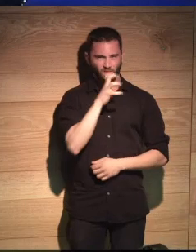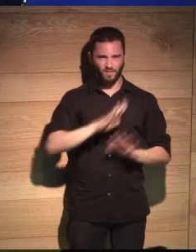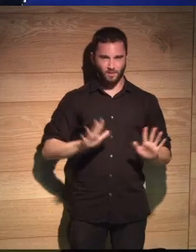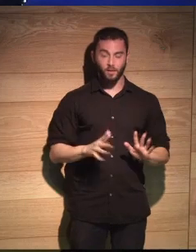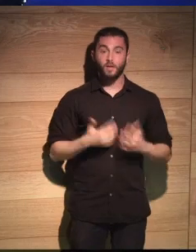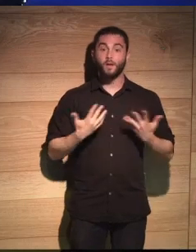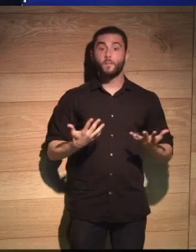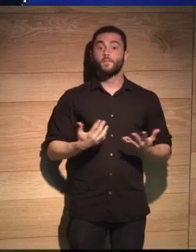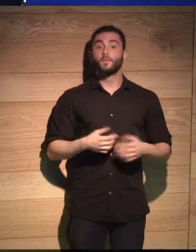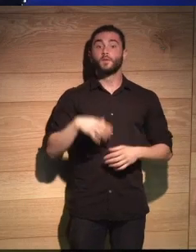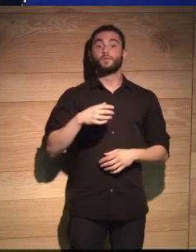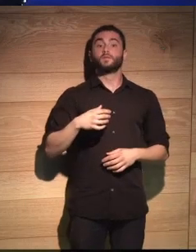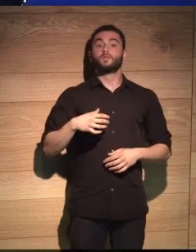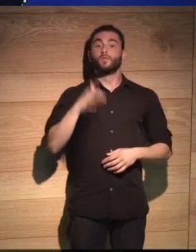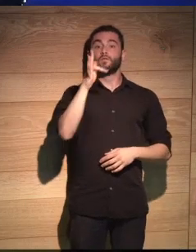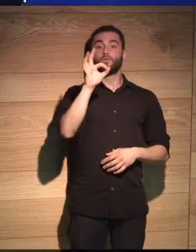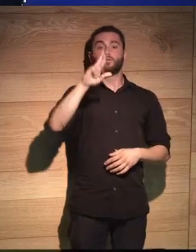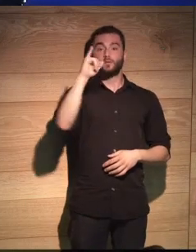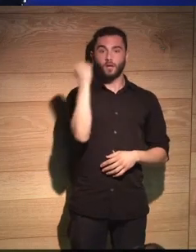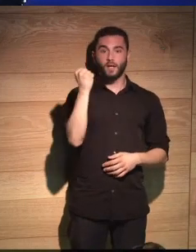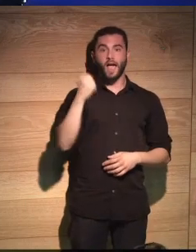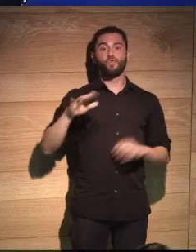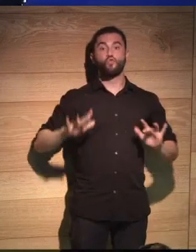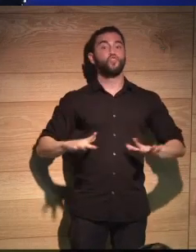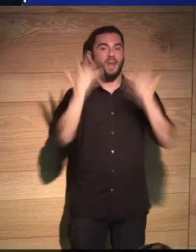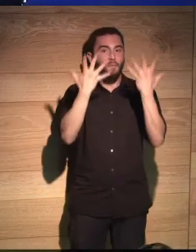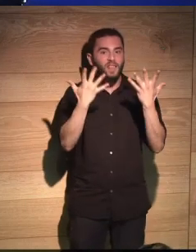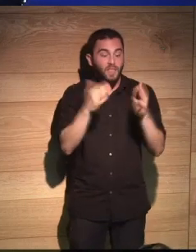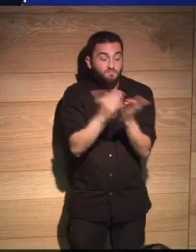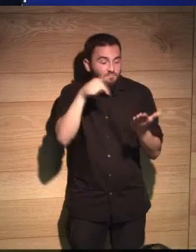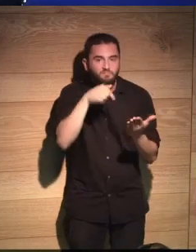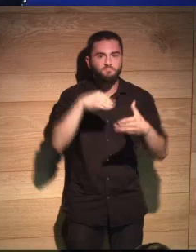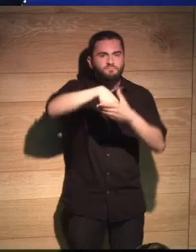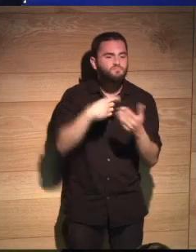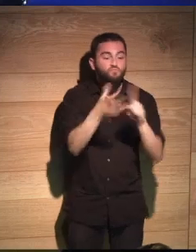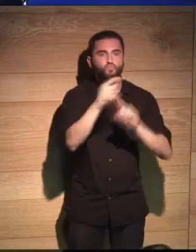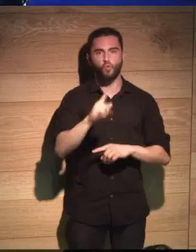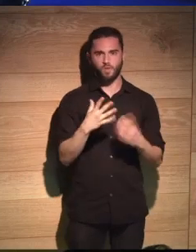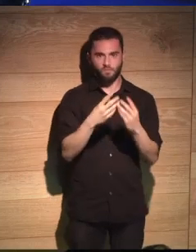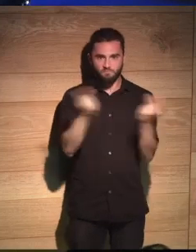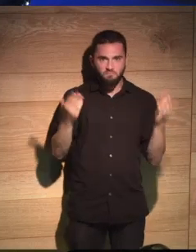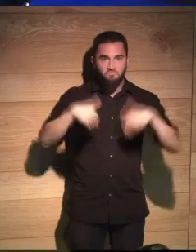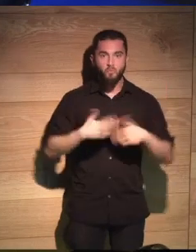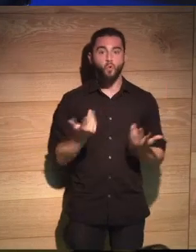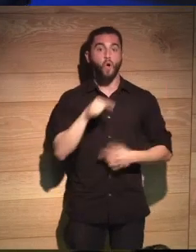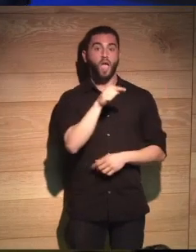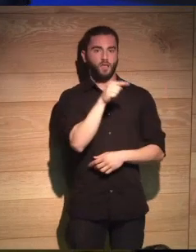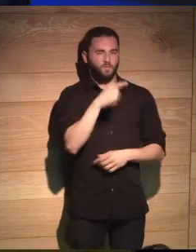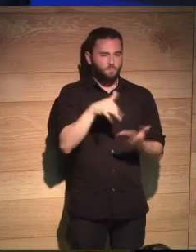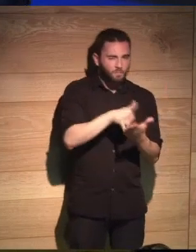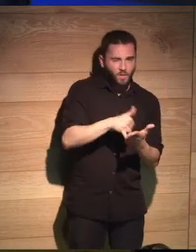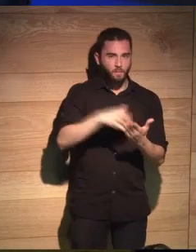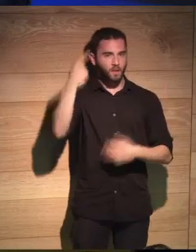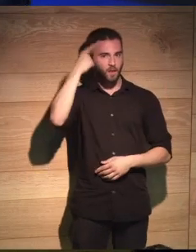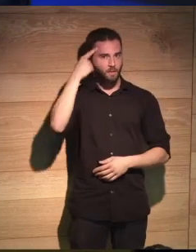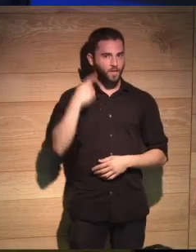Eso en La forja de un rebelde desaparece. Él es la persona débil psicológicamente, la persona que puede perder la